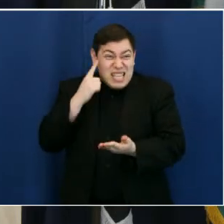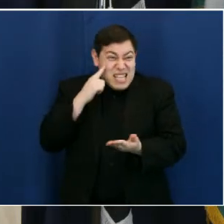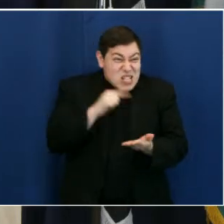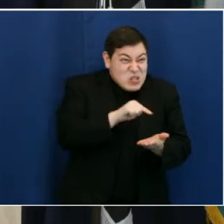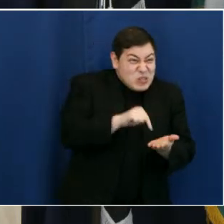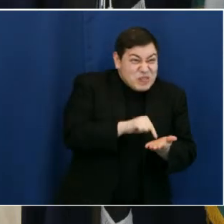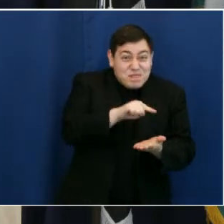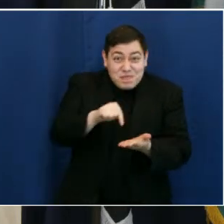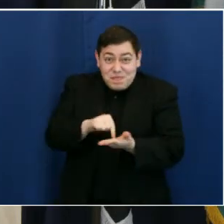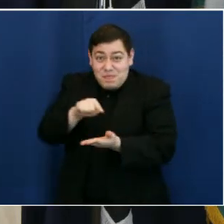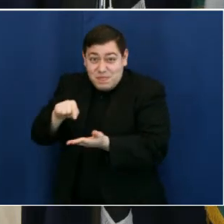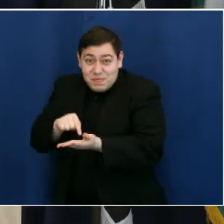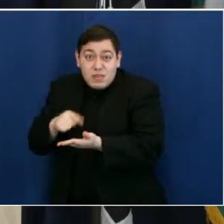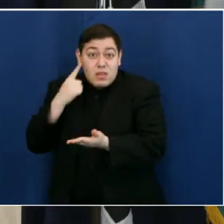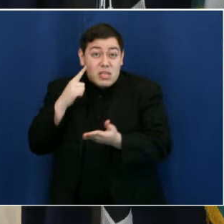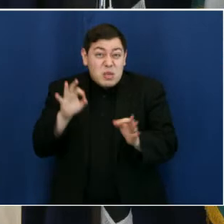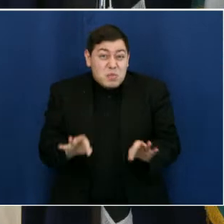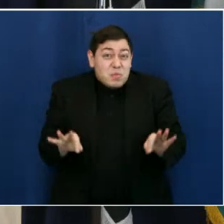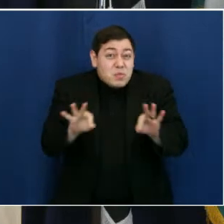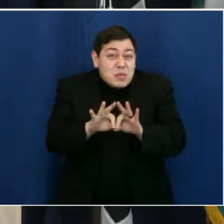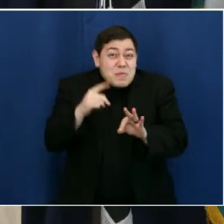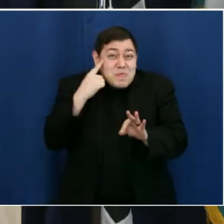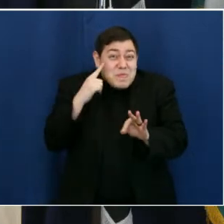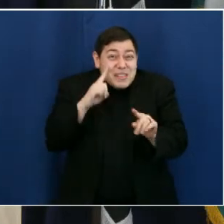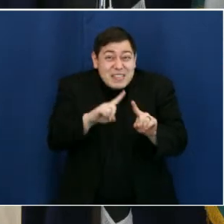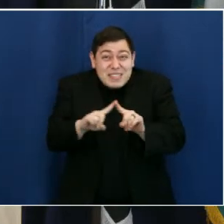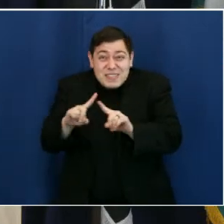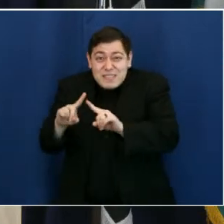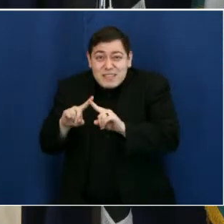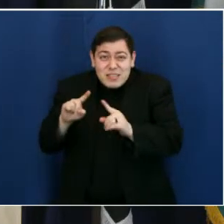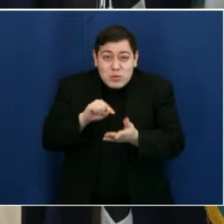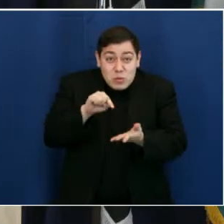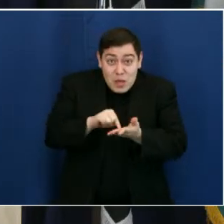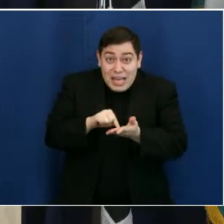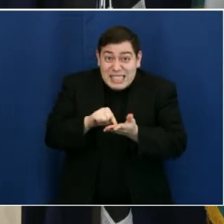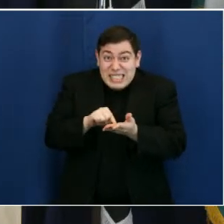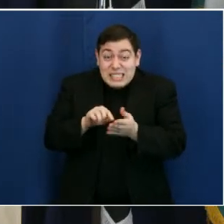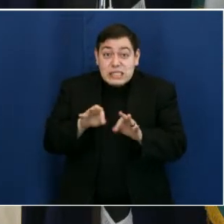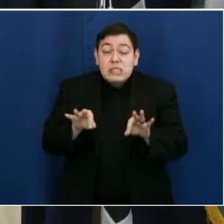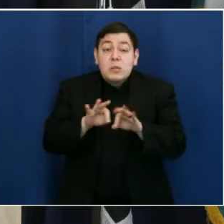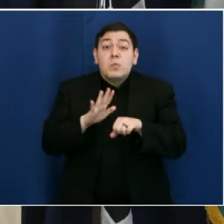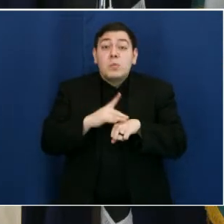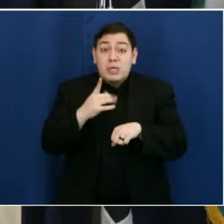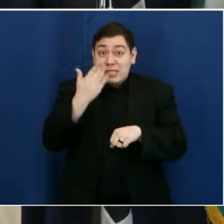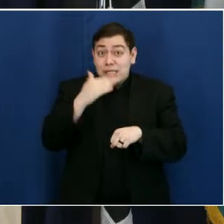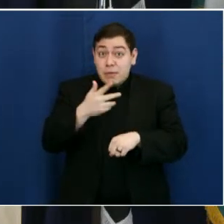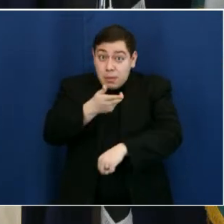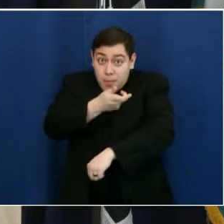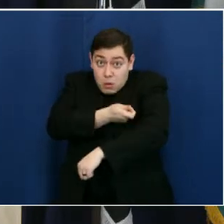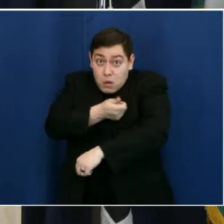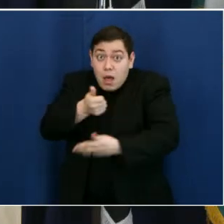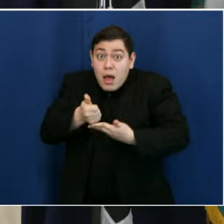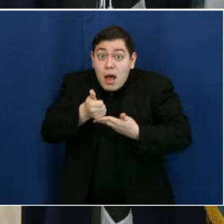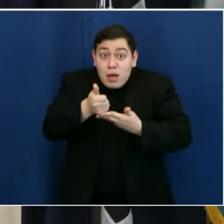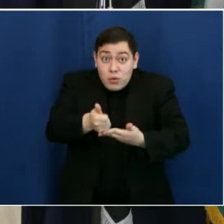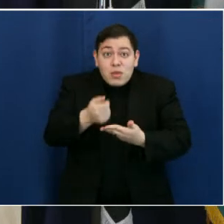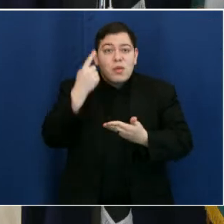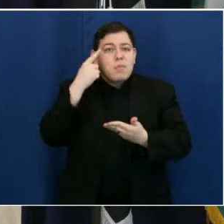momento muy importante para todas nuestras comunidades, ya que la vacuna va a poder ayudarnos a